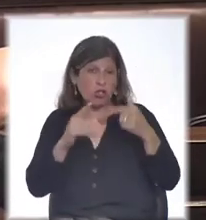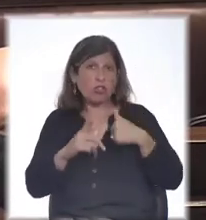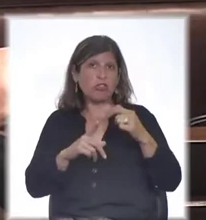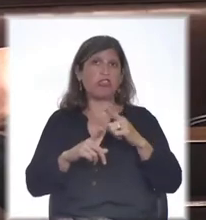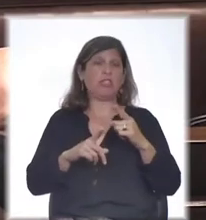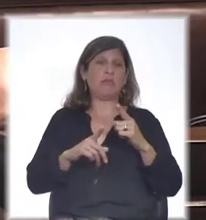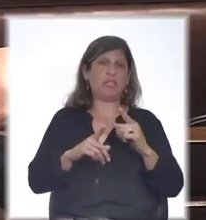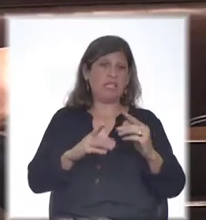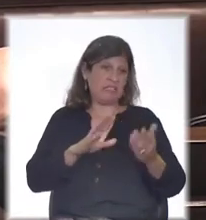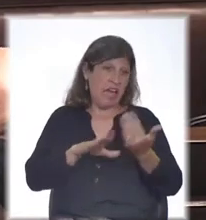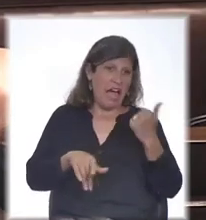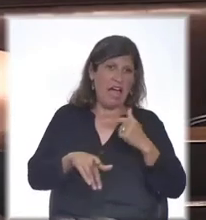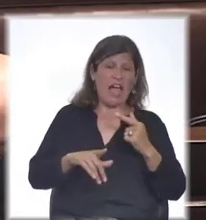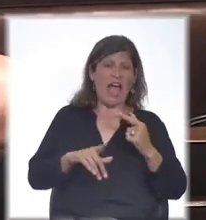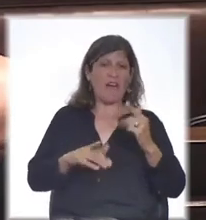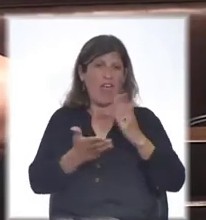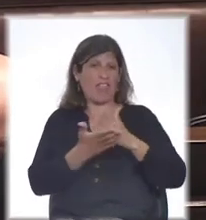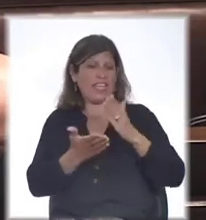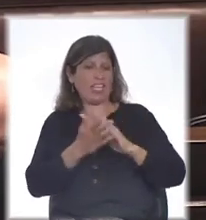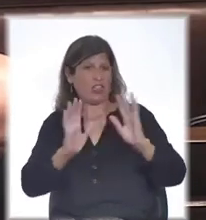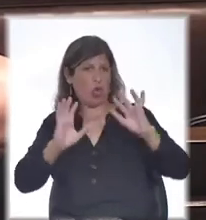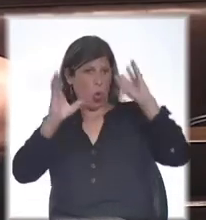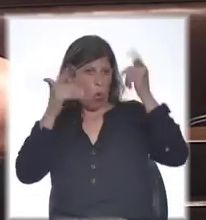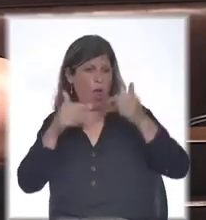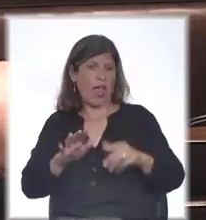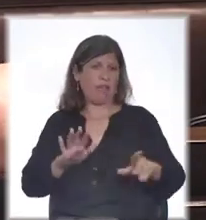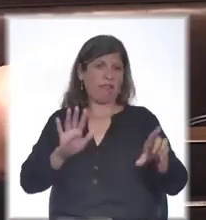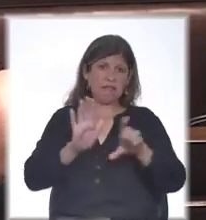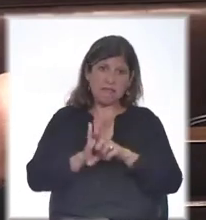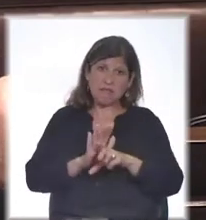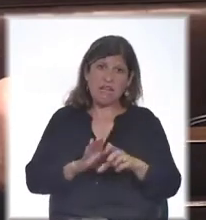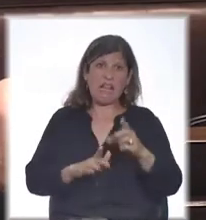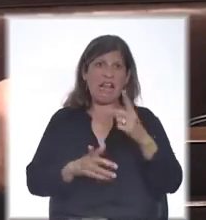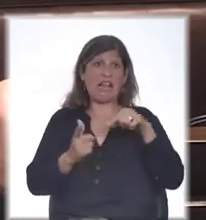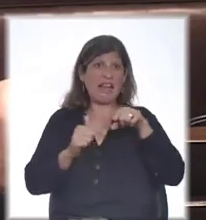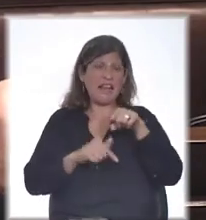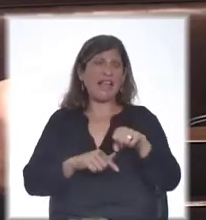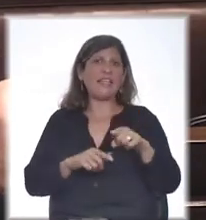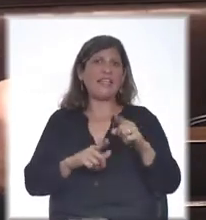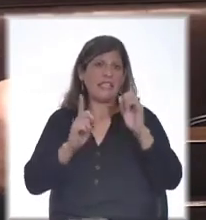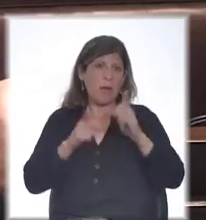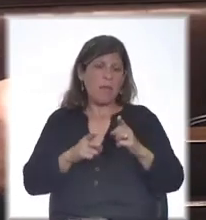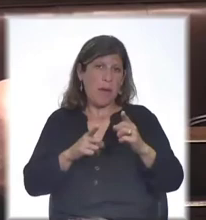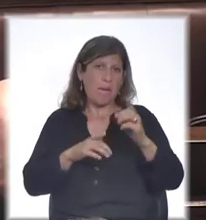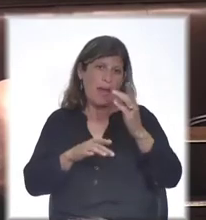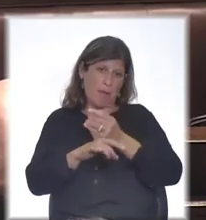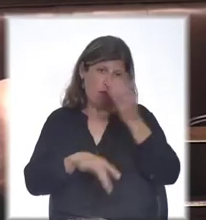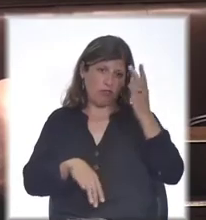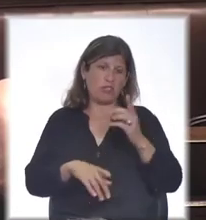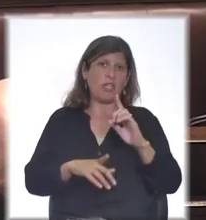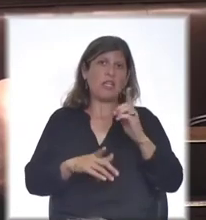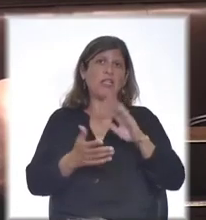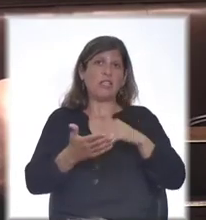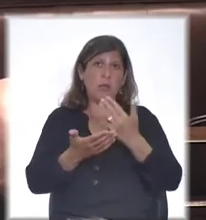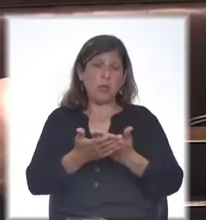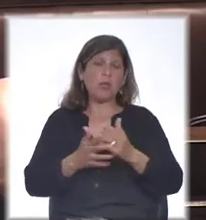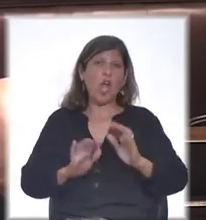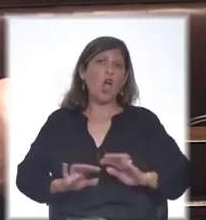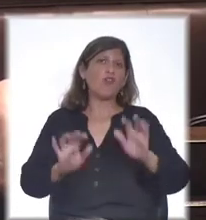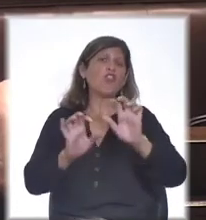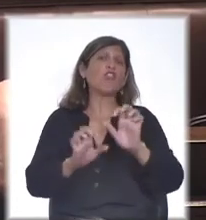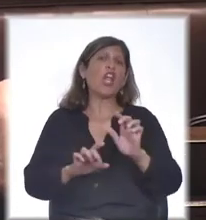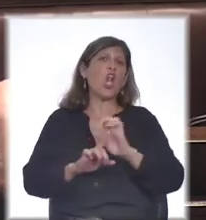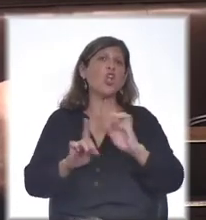a la reglamentación por ley, y lo mismo para el reconocimiento de sesiones profesionales. Se proponían además que los funcionarios públicos no